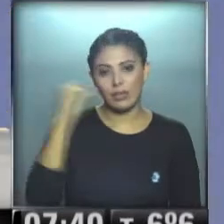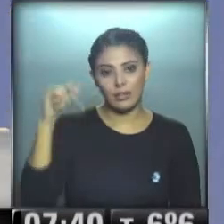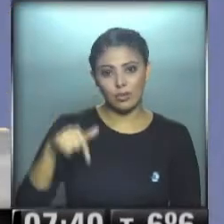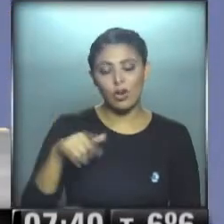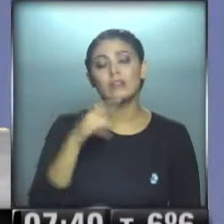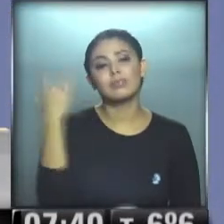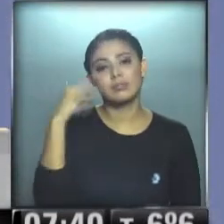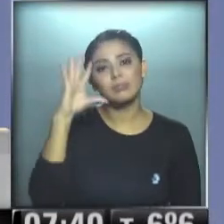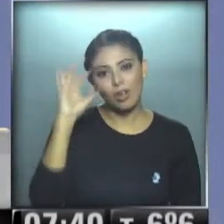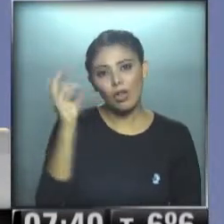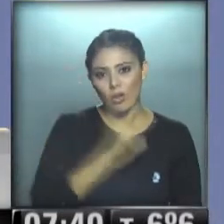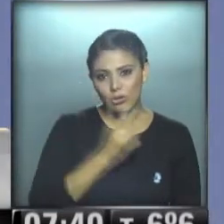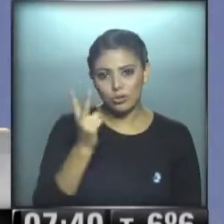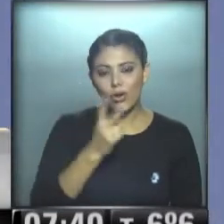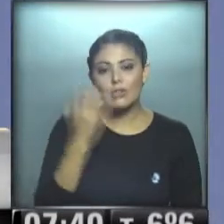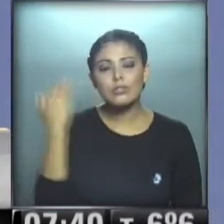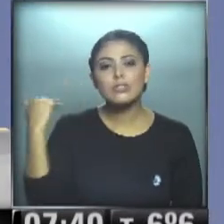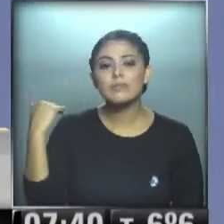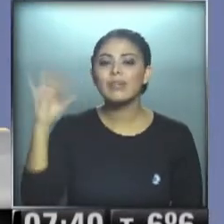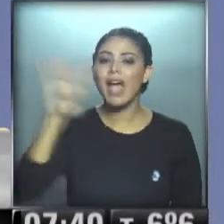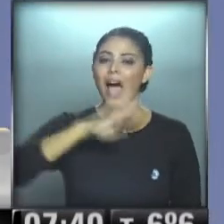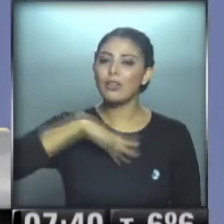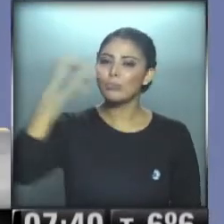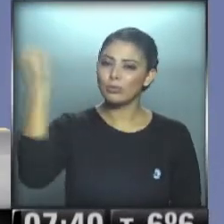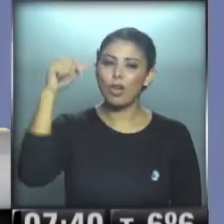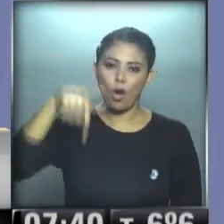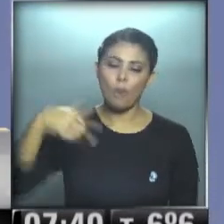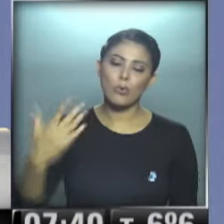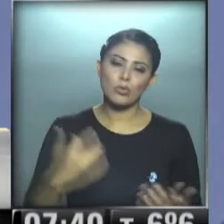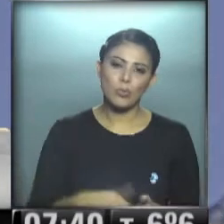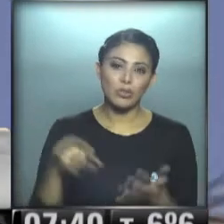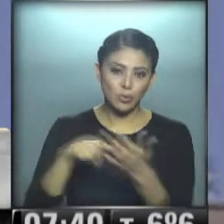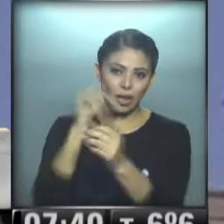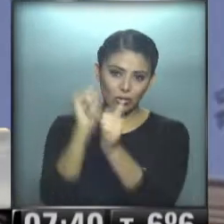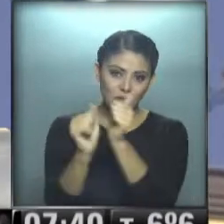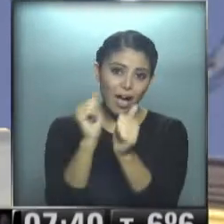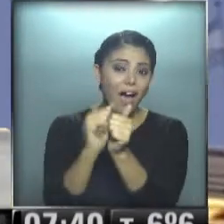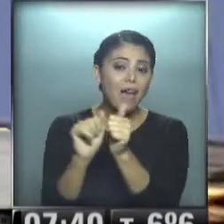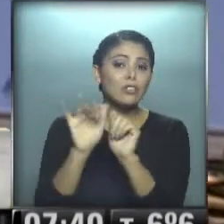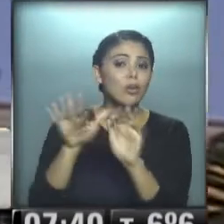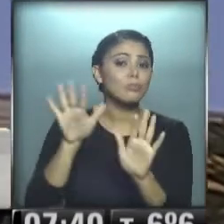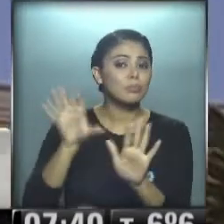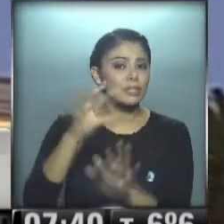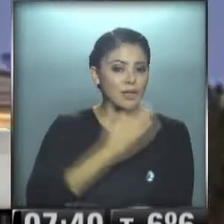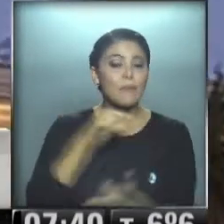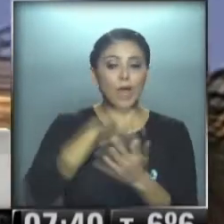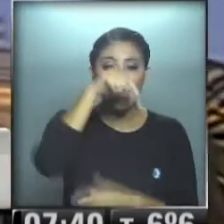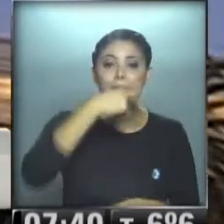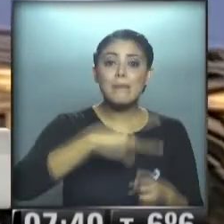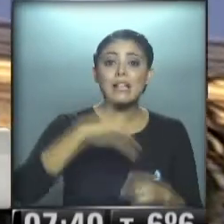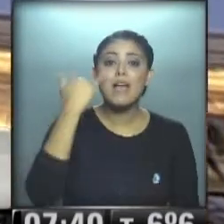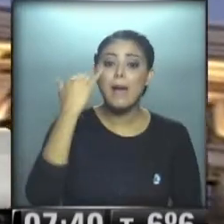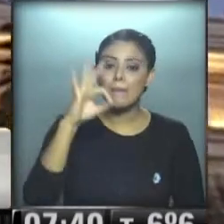si bien recordad sale y silvia que los actos centrales van a estar hoy por supuesto en la ciudad de rosario allí en santa fe pero aquí la plaza de mayo